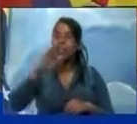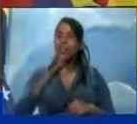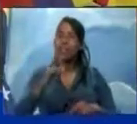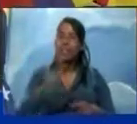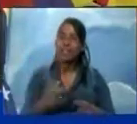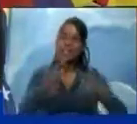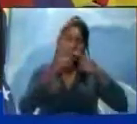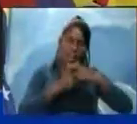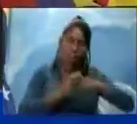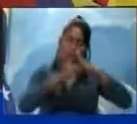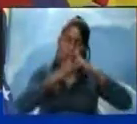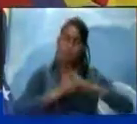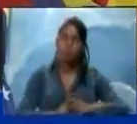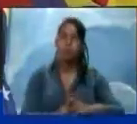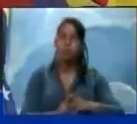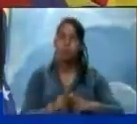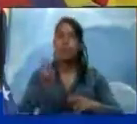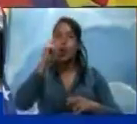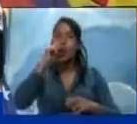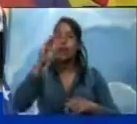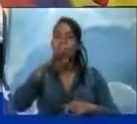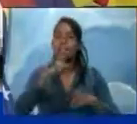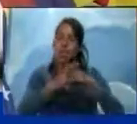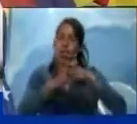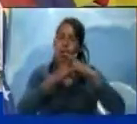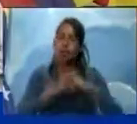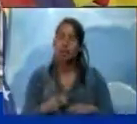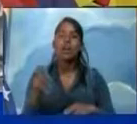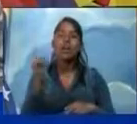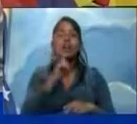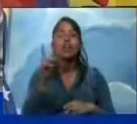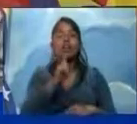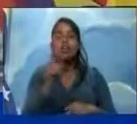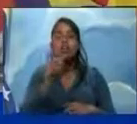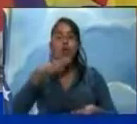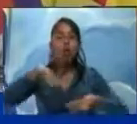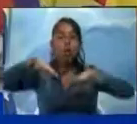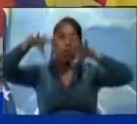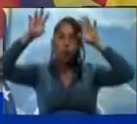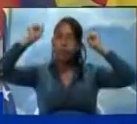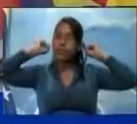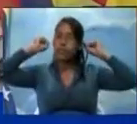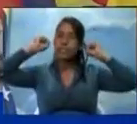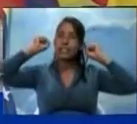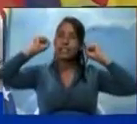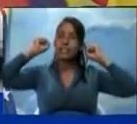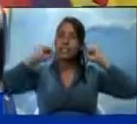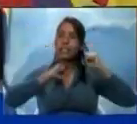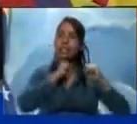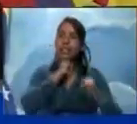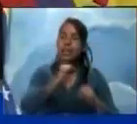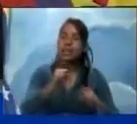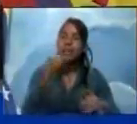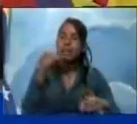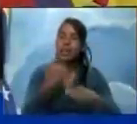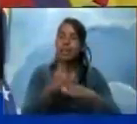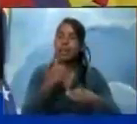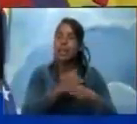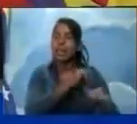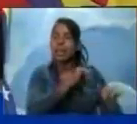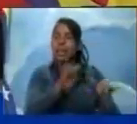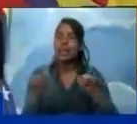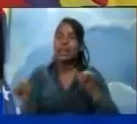en honra. El hombre que está en honra. Y no lo entiende. Y no lo entiende. ¿Qué más dice